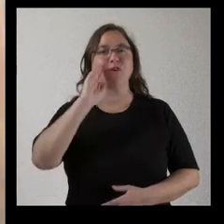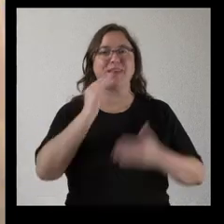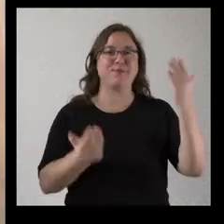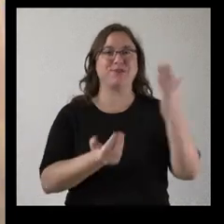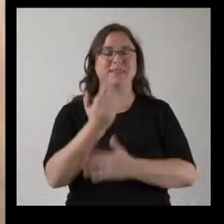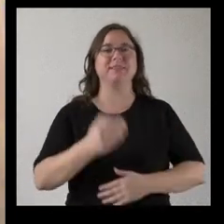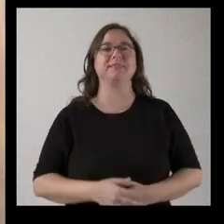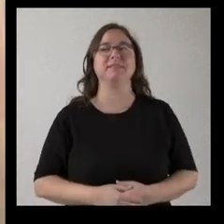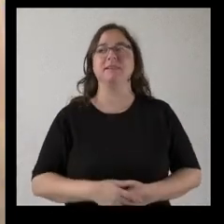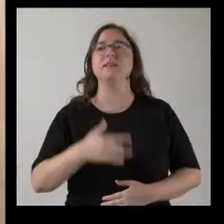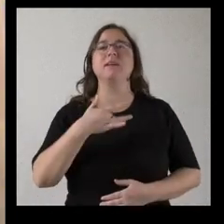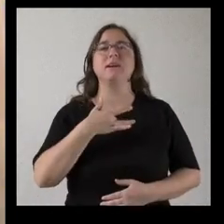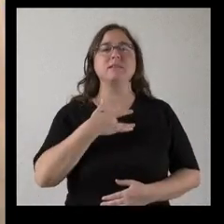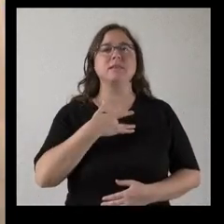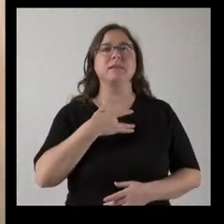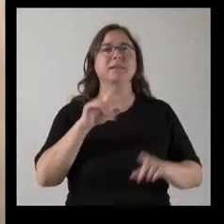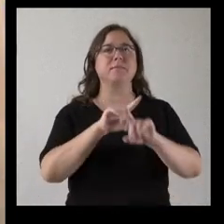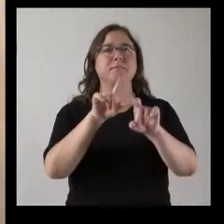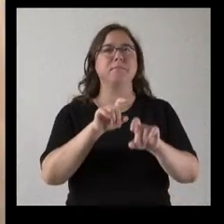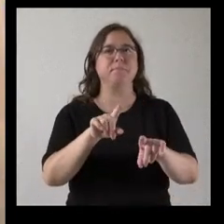tenía dos preguntas